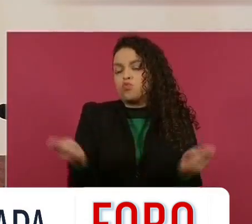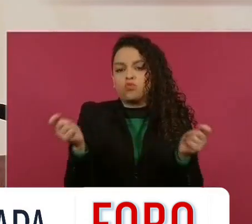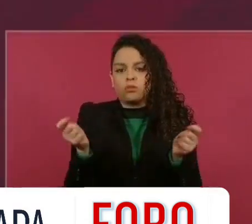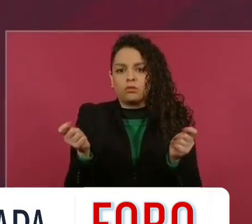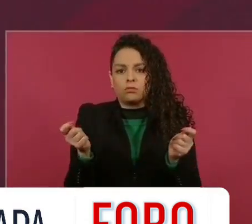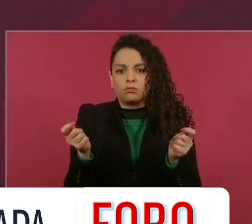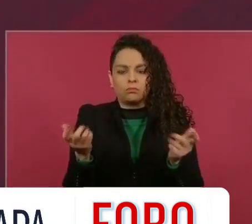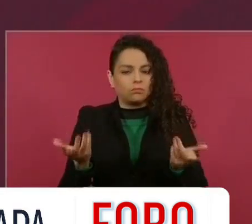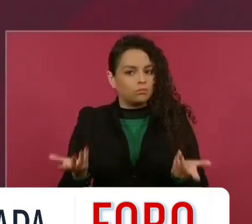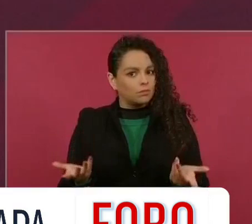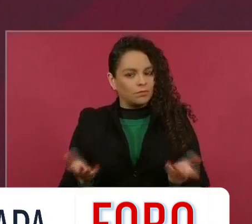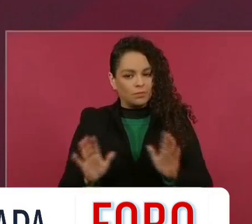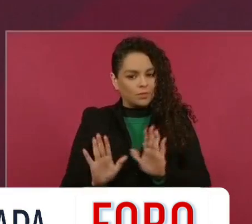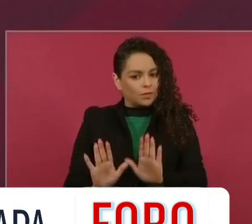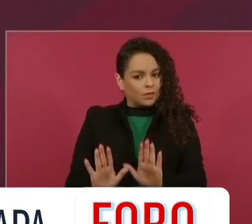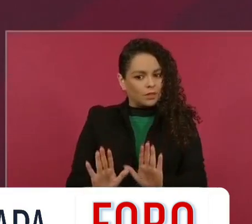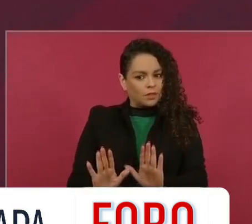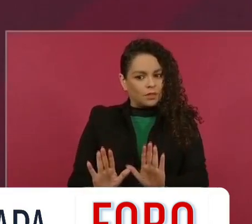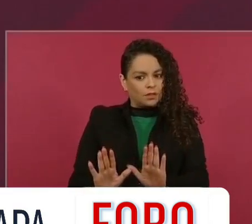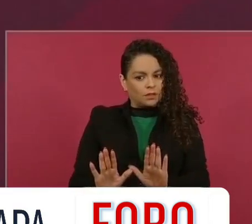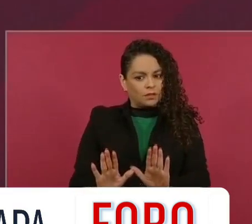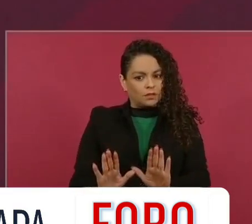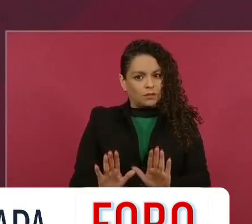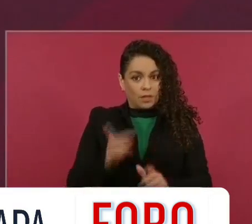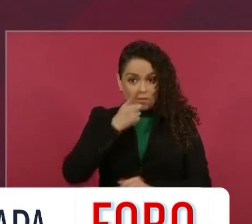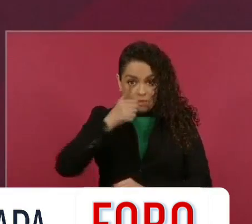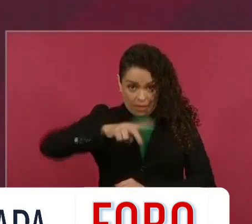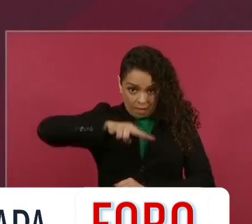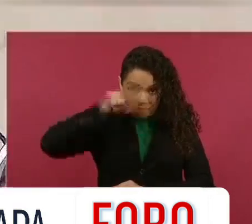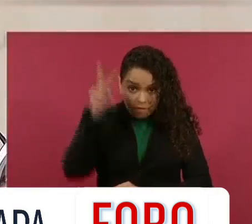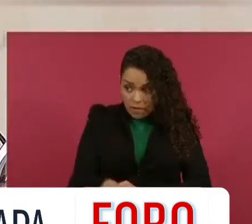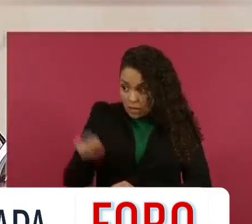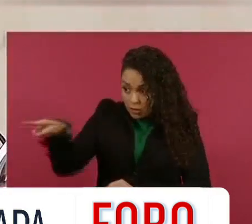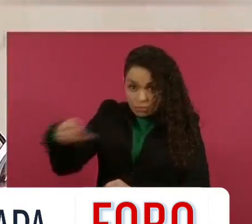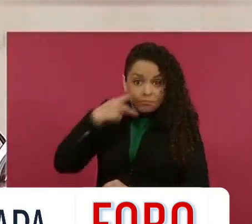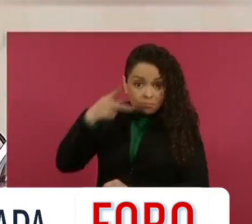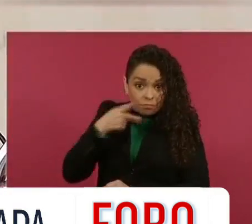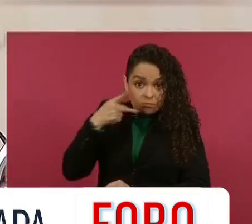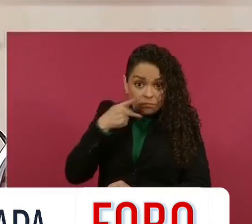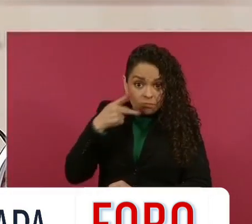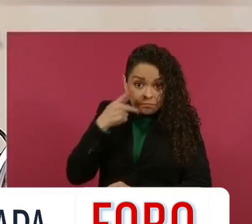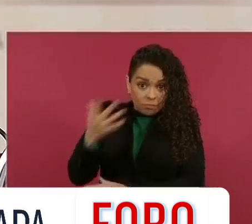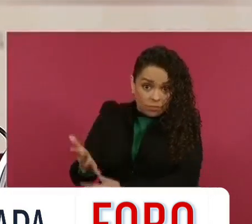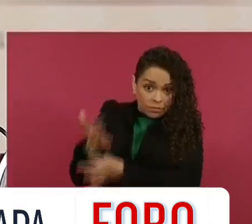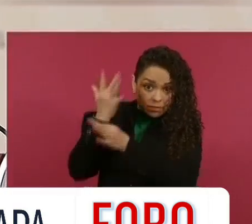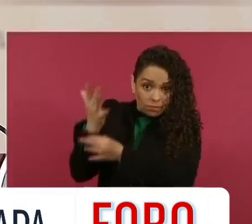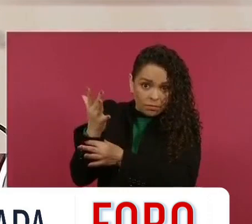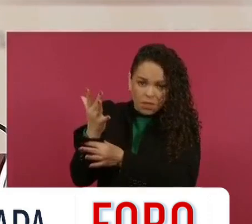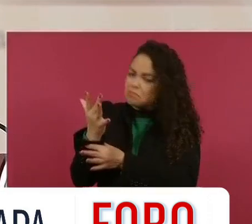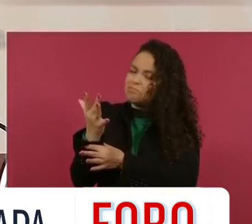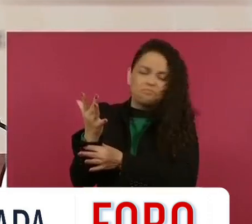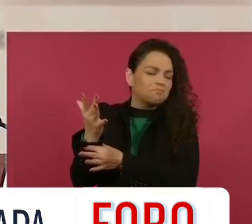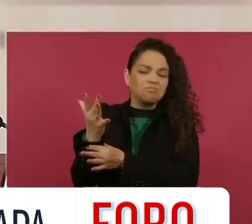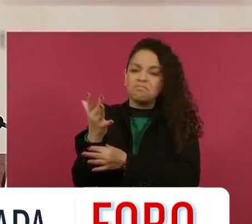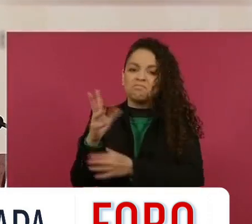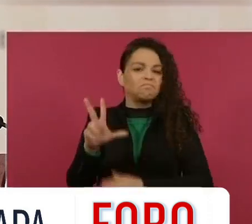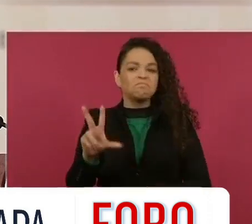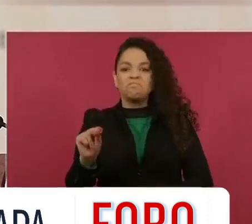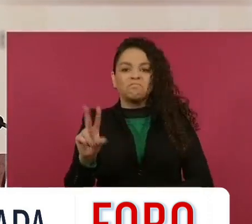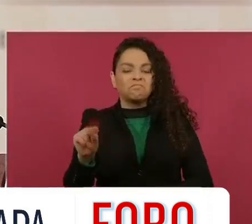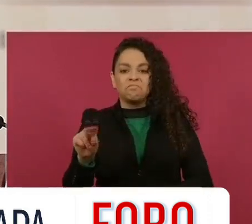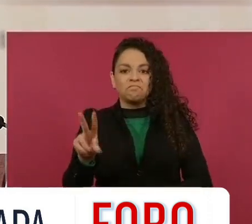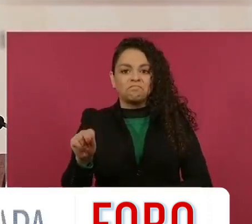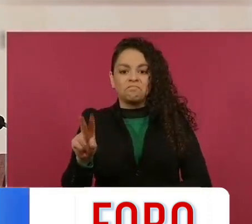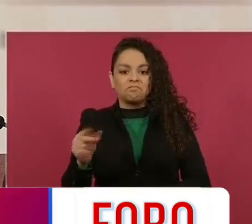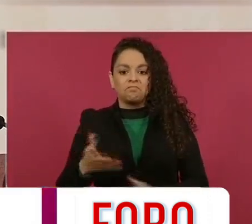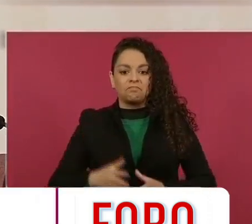Ayotzinapa y que si alguien cuenta con alguna evidencia en su contra, que la presente. Primero, a